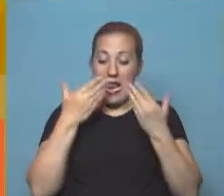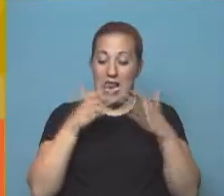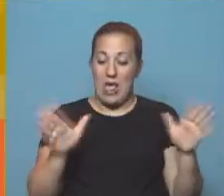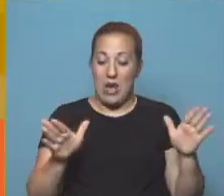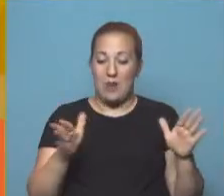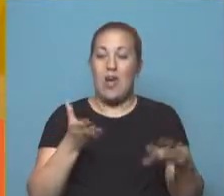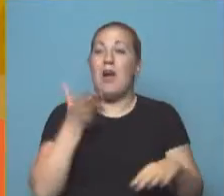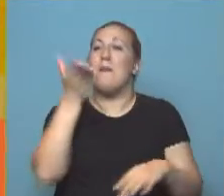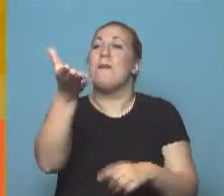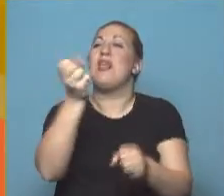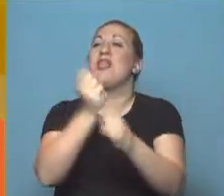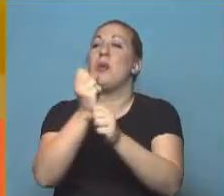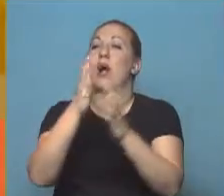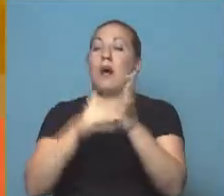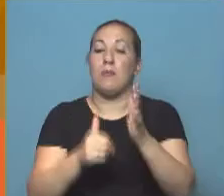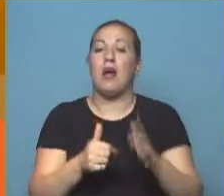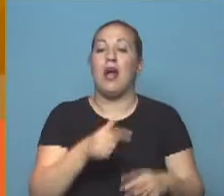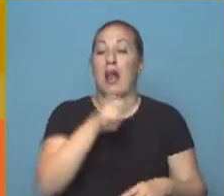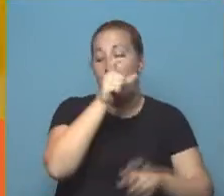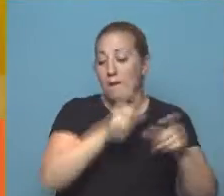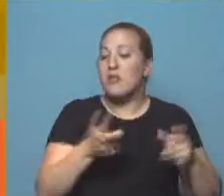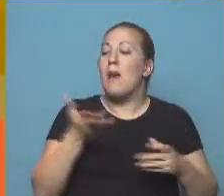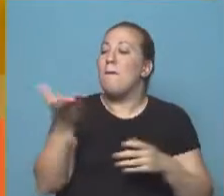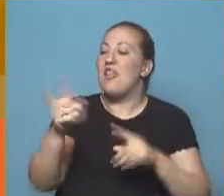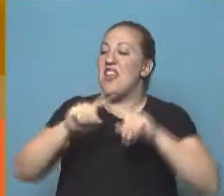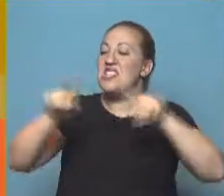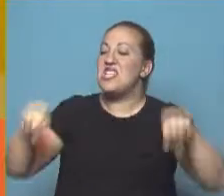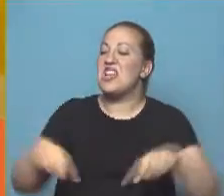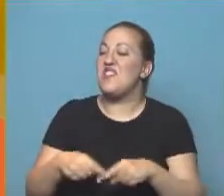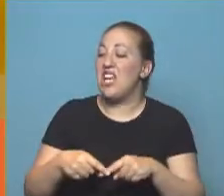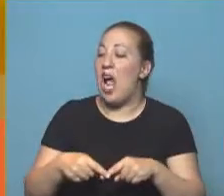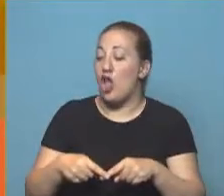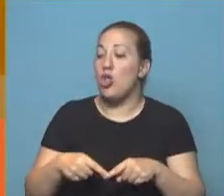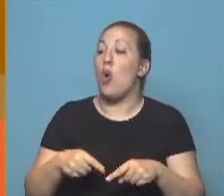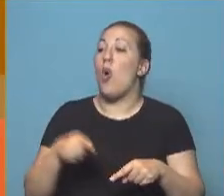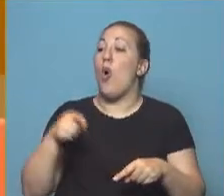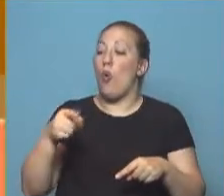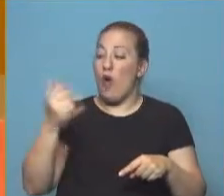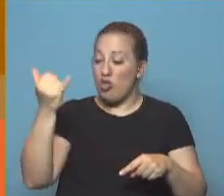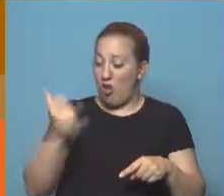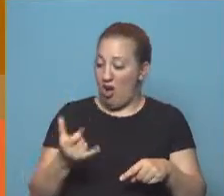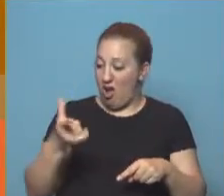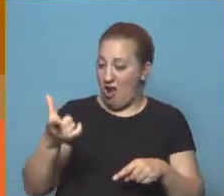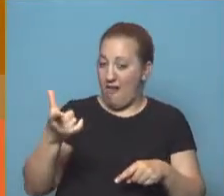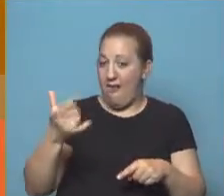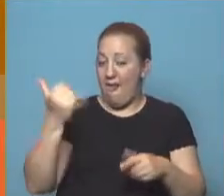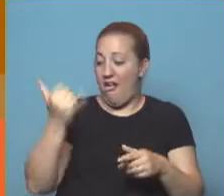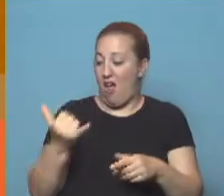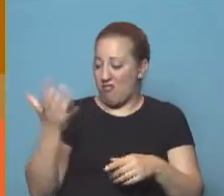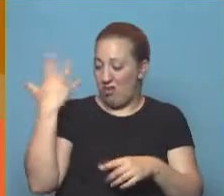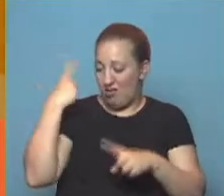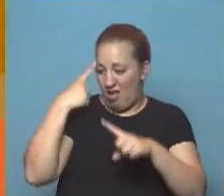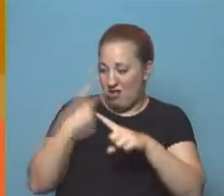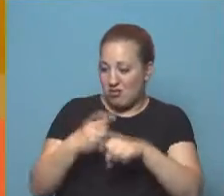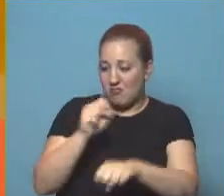vas a pedir un trabajo en blanco, la gente te pide razonablemente un certificado de reincidencia y cuando aparece que tuviste al que purgando alguna pena, es muy